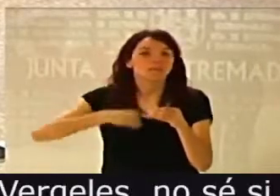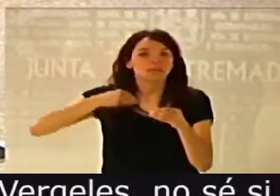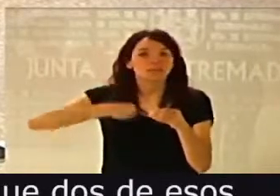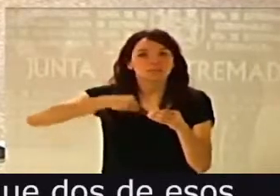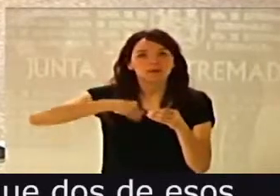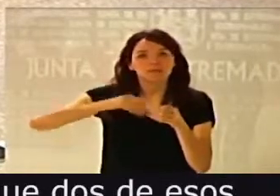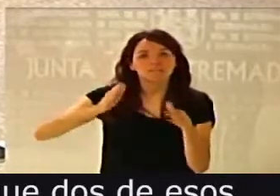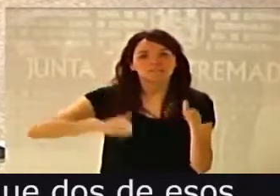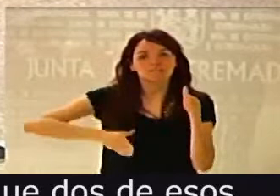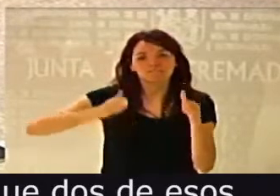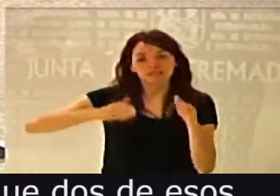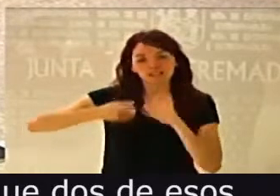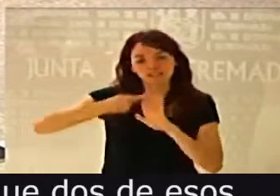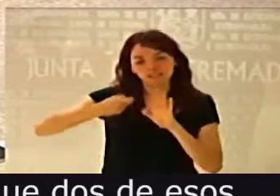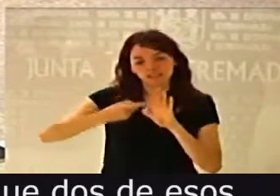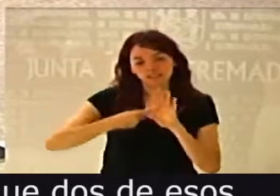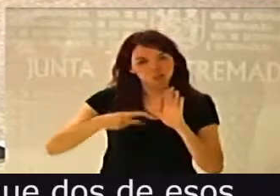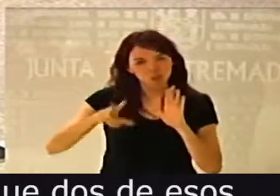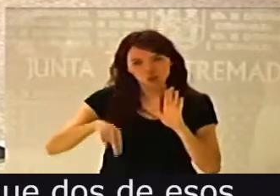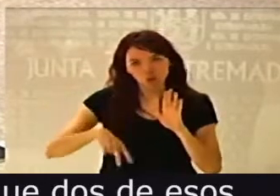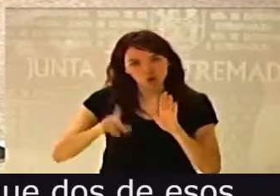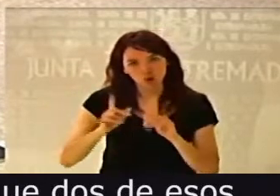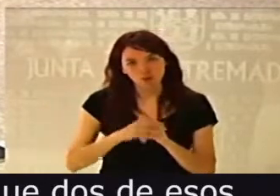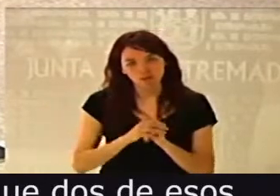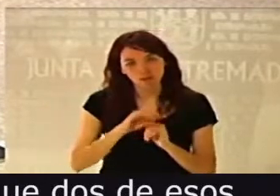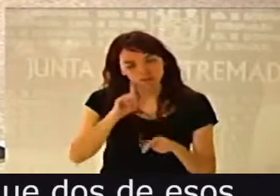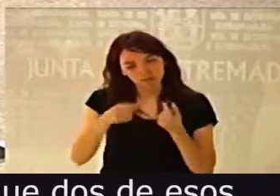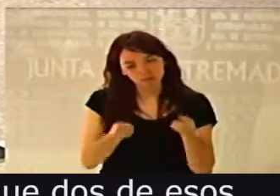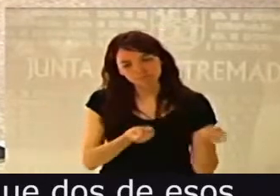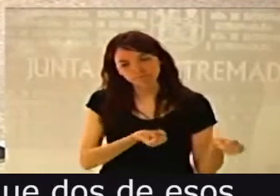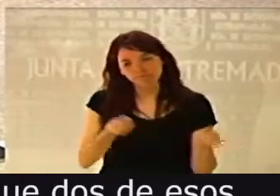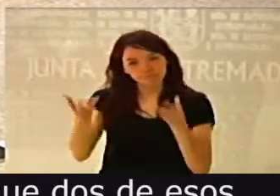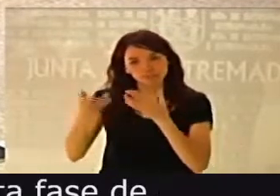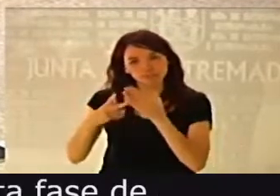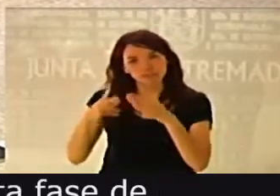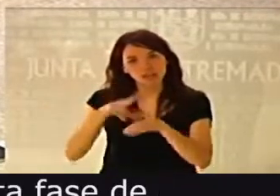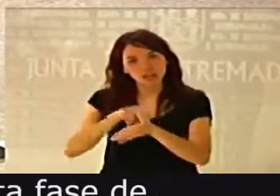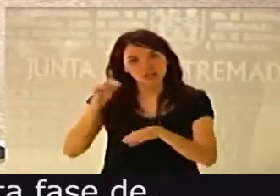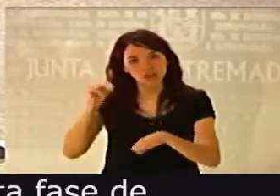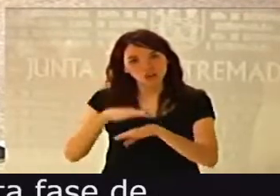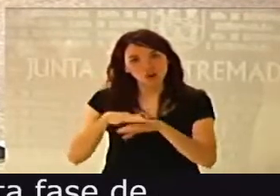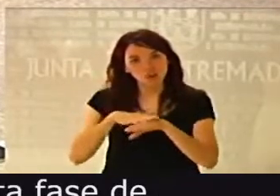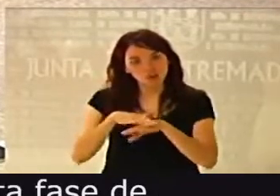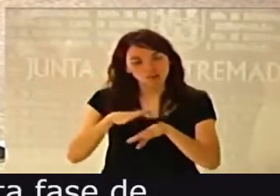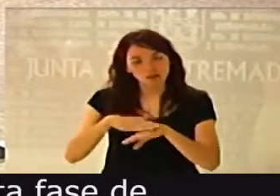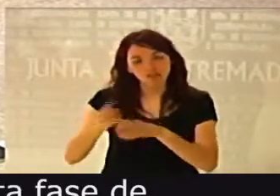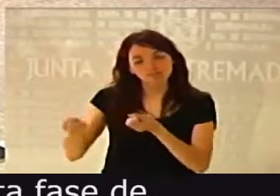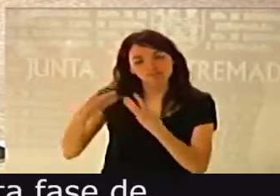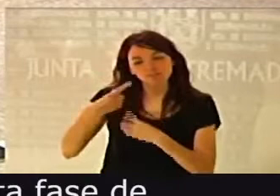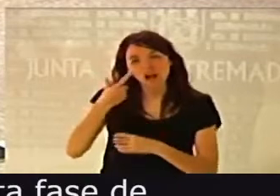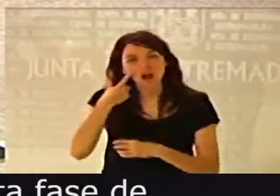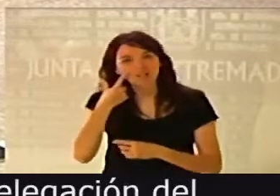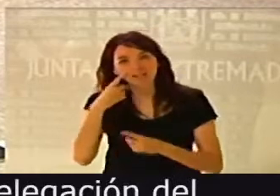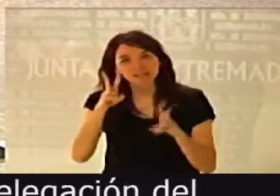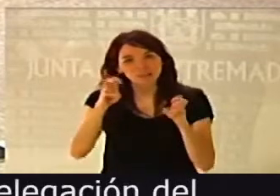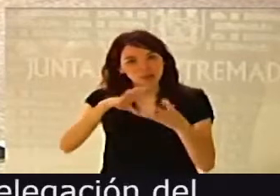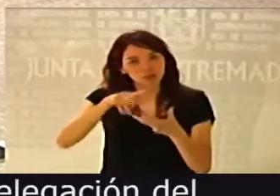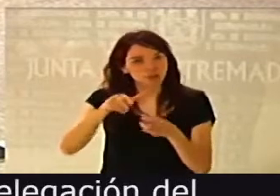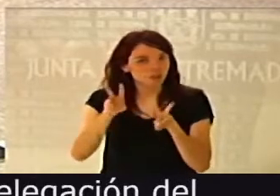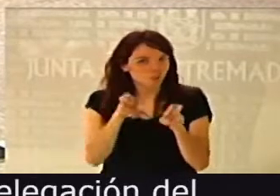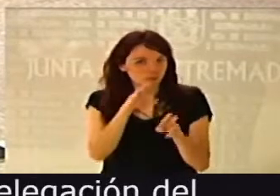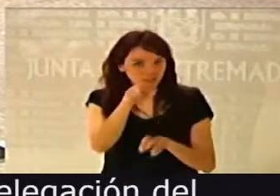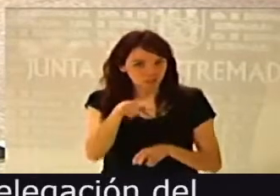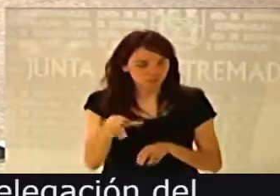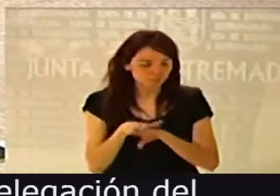esta fase de la desescalada, y se iba a dar cuenta de ello a la delegación de Gobierno para que nos contaras un poco si hay alguna novedad al respecto. Y